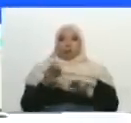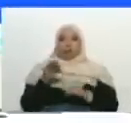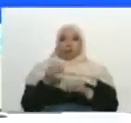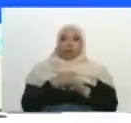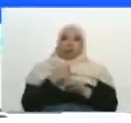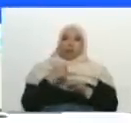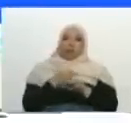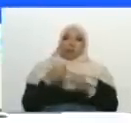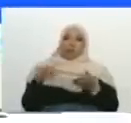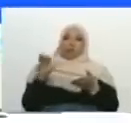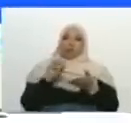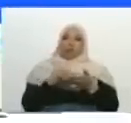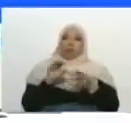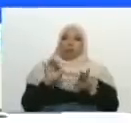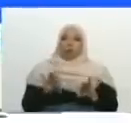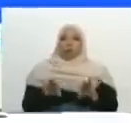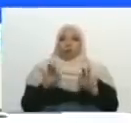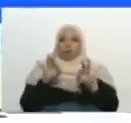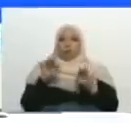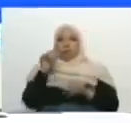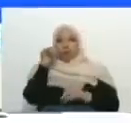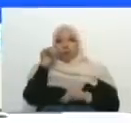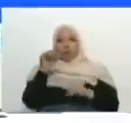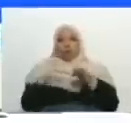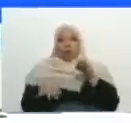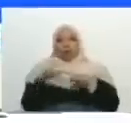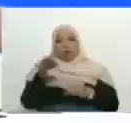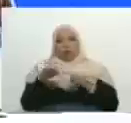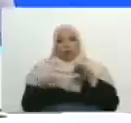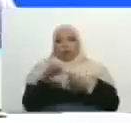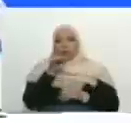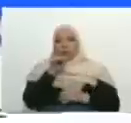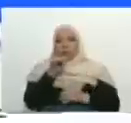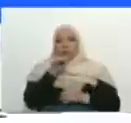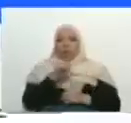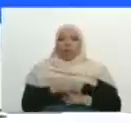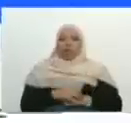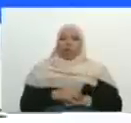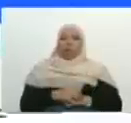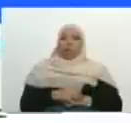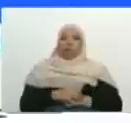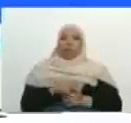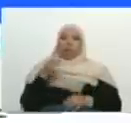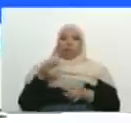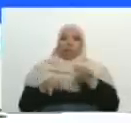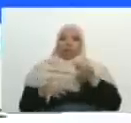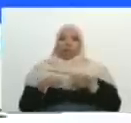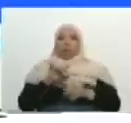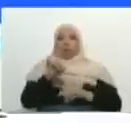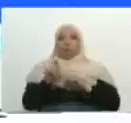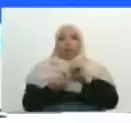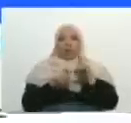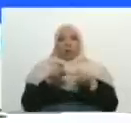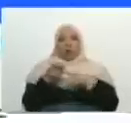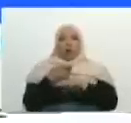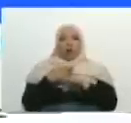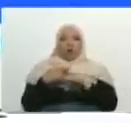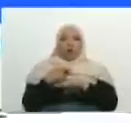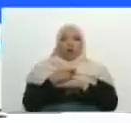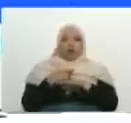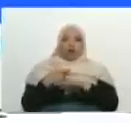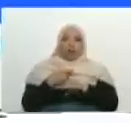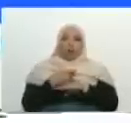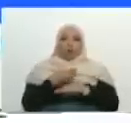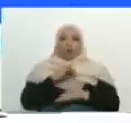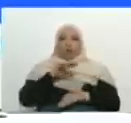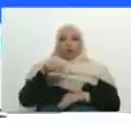Delaware, específicamente al juez Stark. El tribunal había preguntado al gobierno,